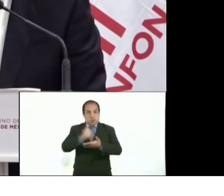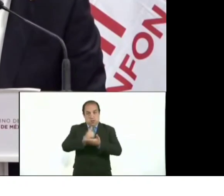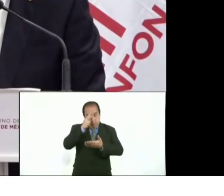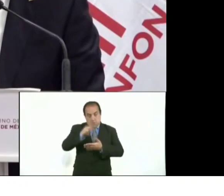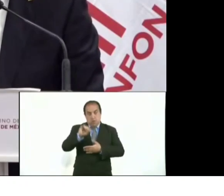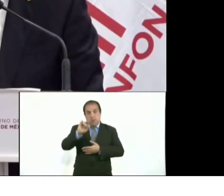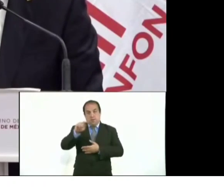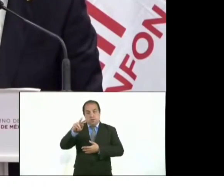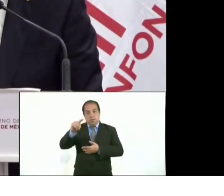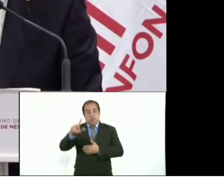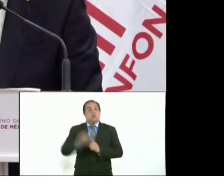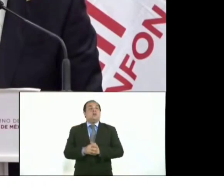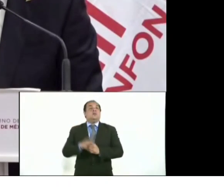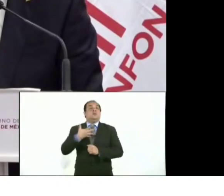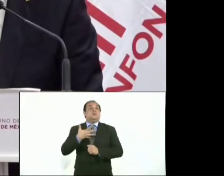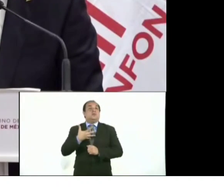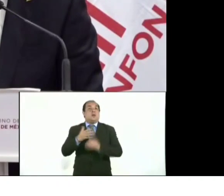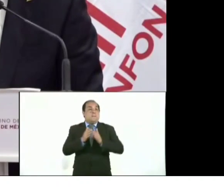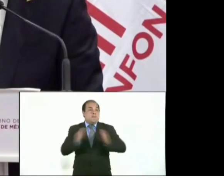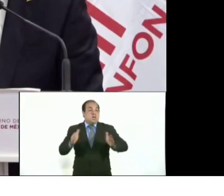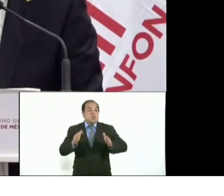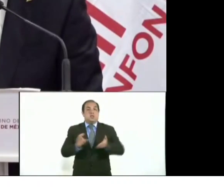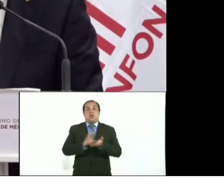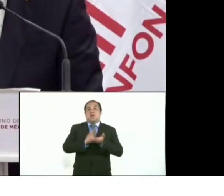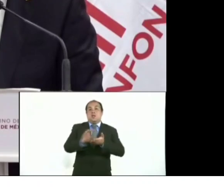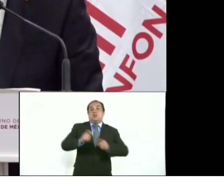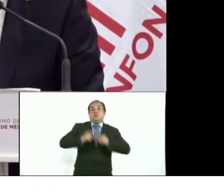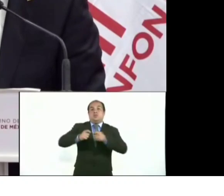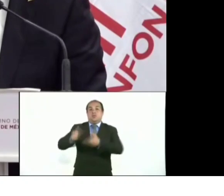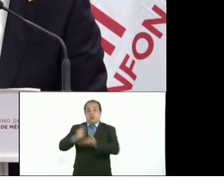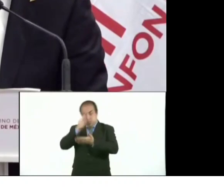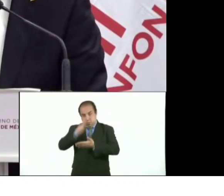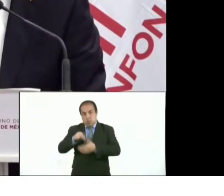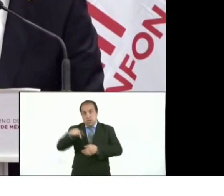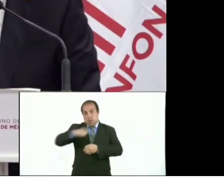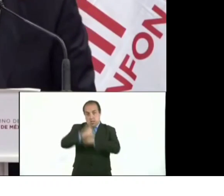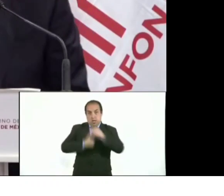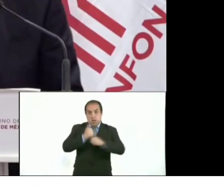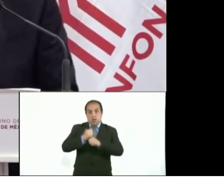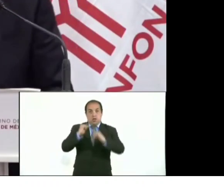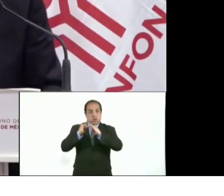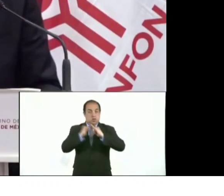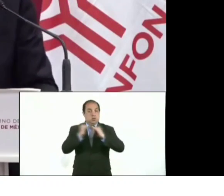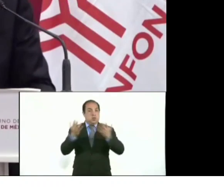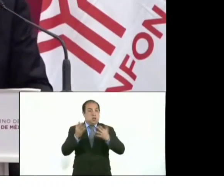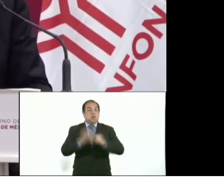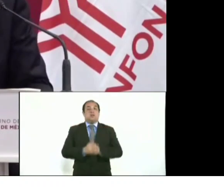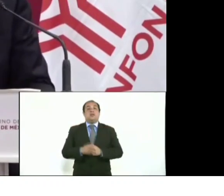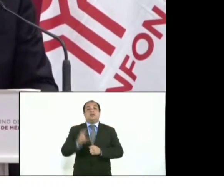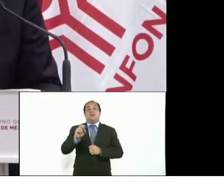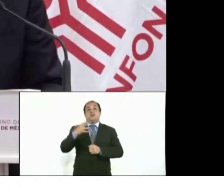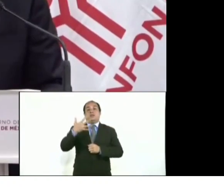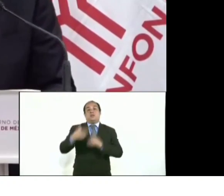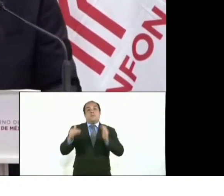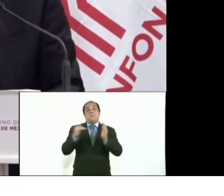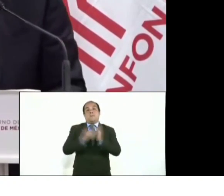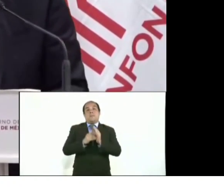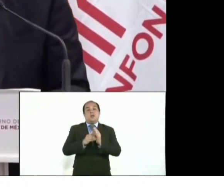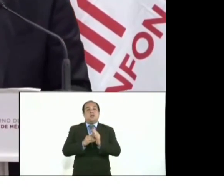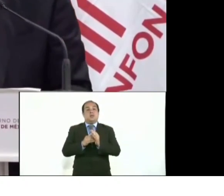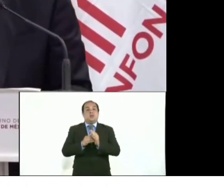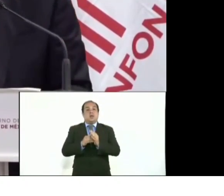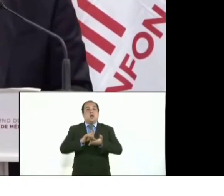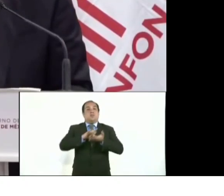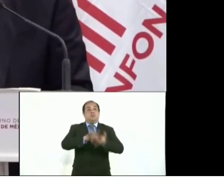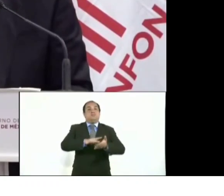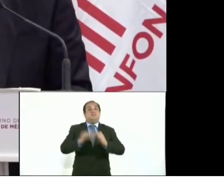Uno, expandir el otorgamiento de crédito en la Ciudad de México. Este año el Instituto realizará cerca de 35 mil acciones de vivienda en la Ciudad